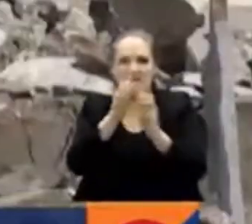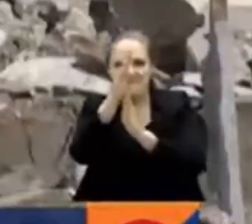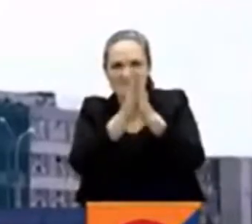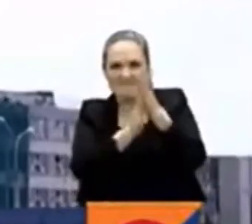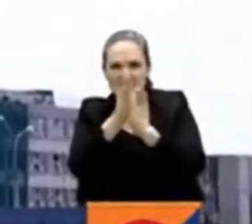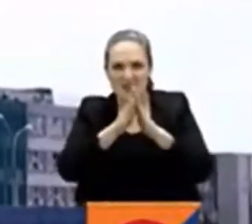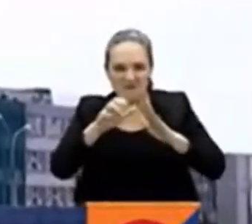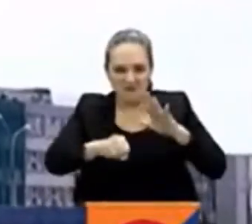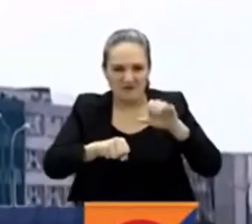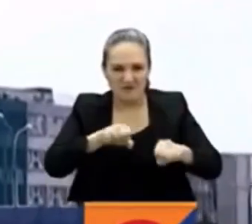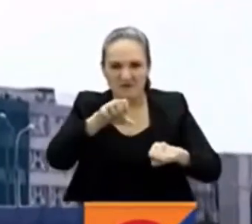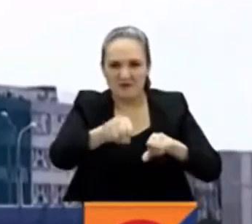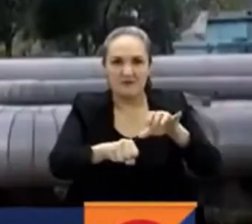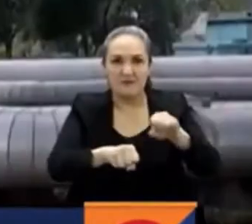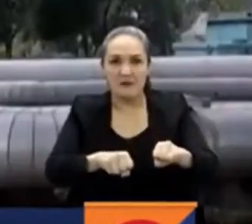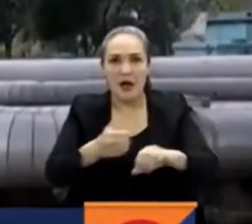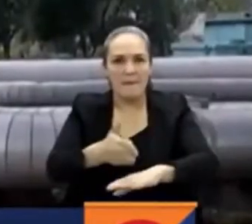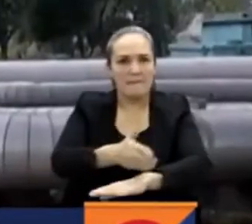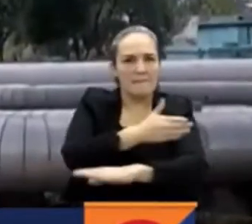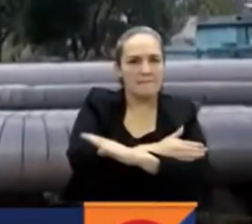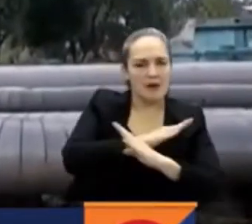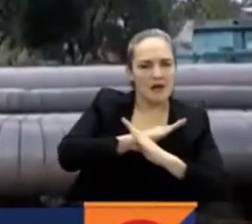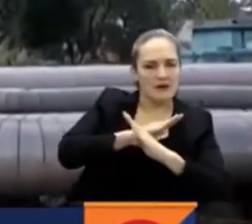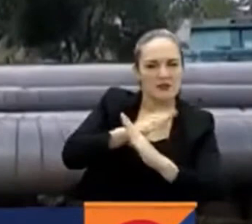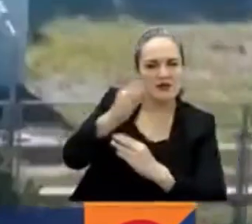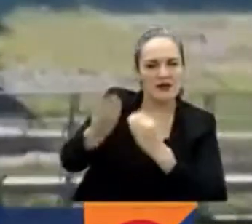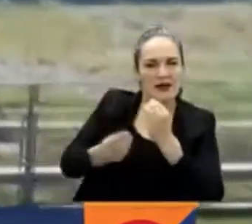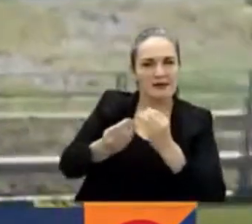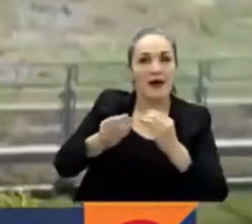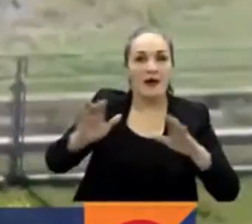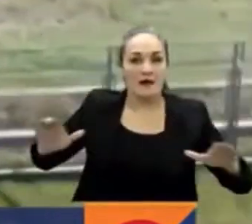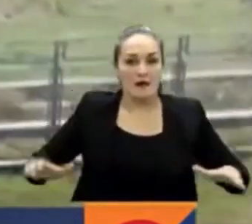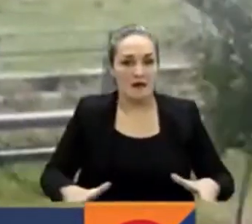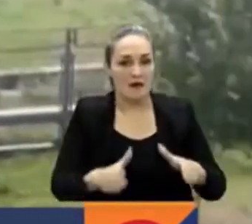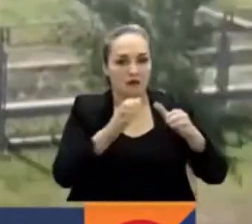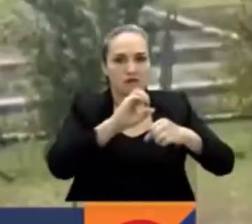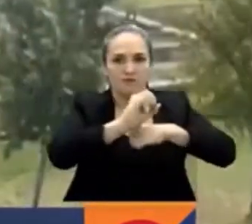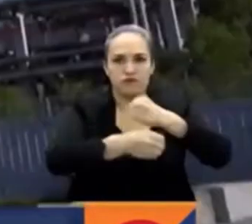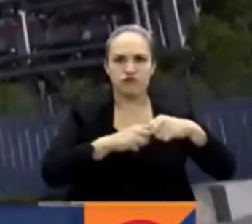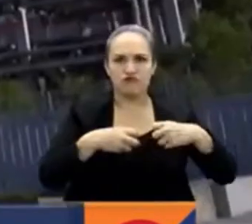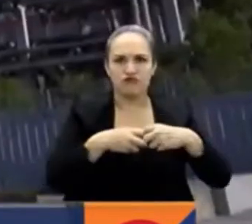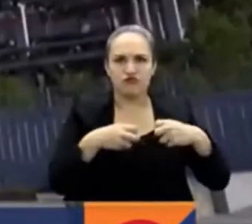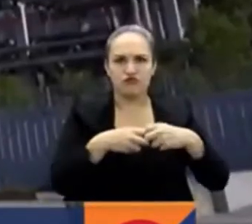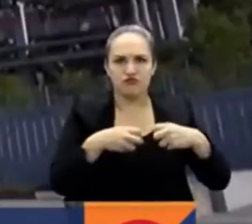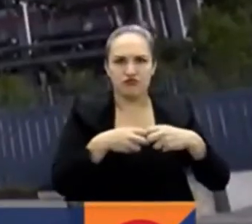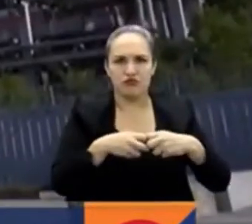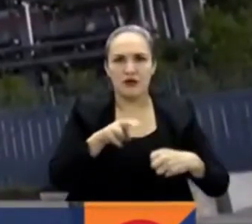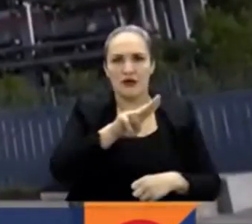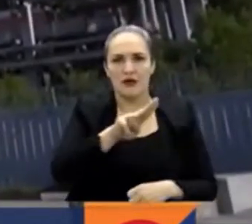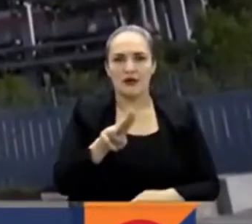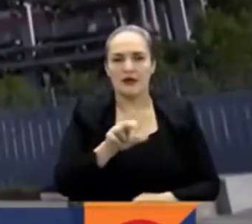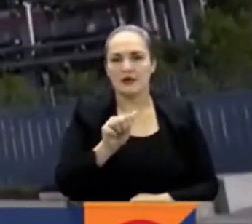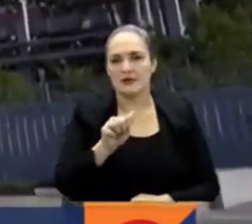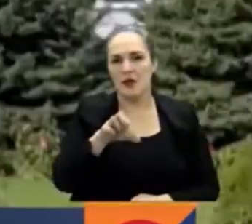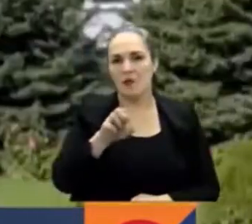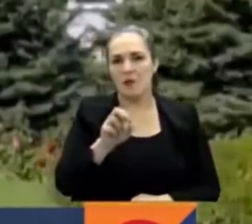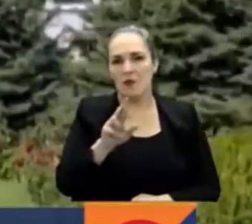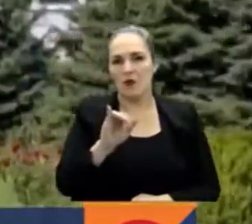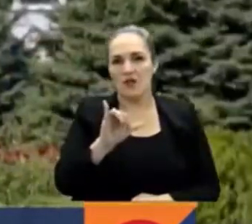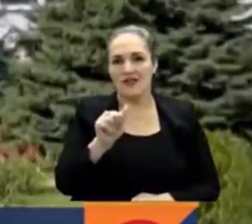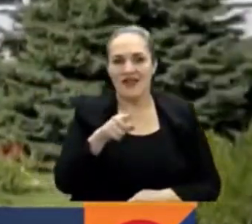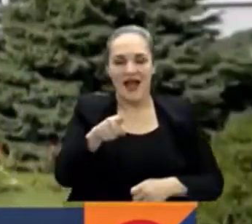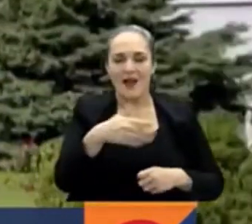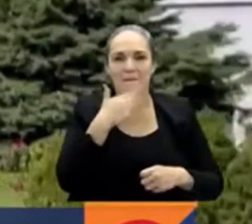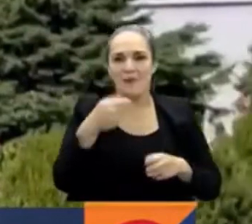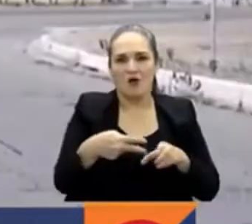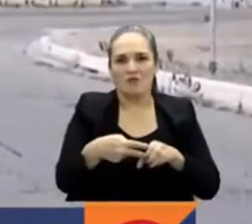pie juntillas, como medida preventiva, la central nuclear de Zaporilla, la más robusta de Europa, ocupada por tropas rusas, fue desconectada